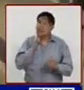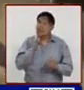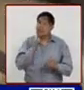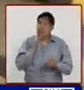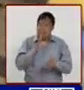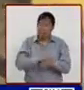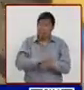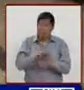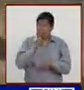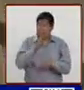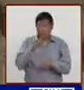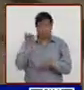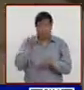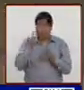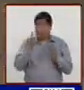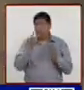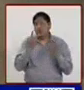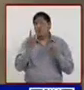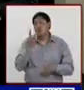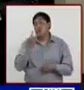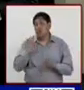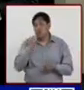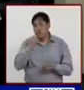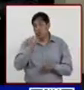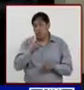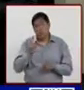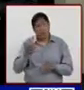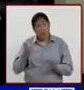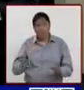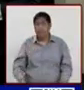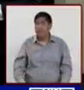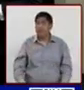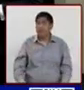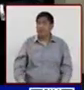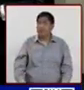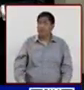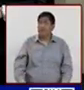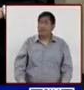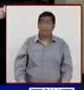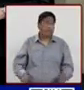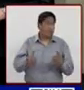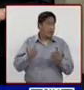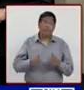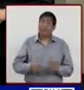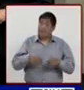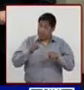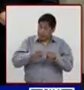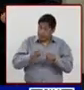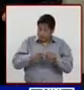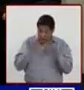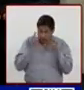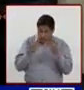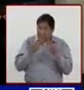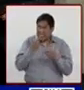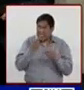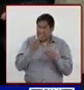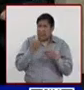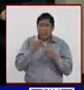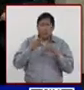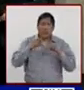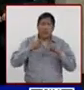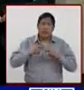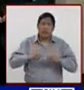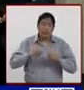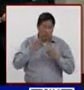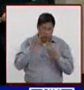capturar a una y las otras dos personas de sexo femenino también. Bien. Vamos a estar pendientes de qué dicen las